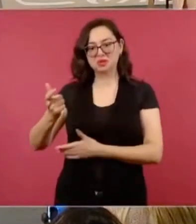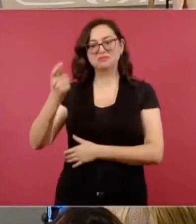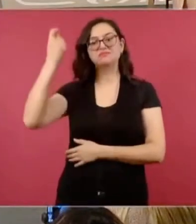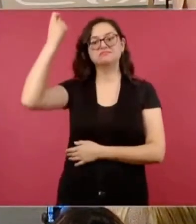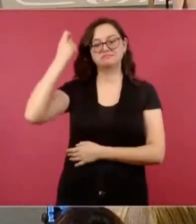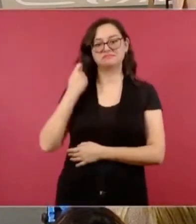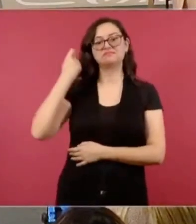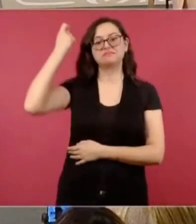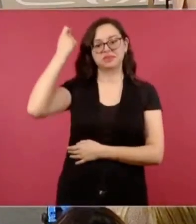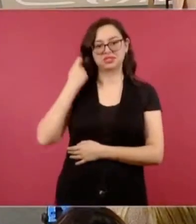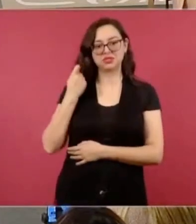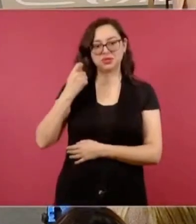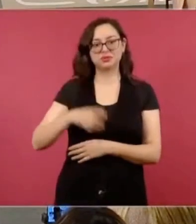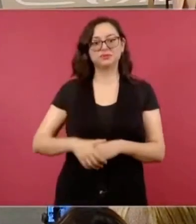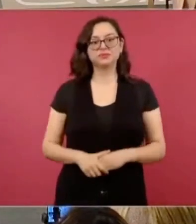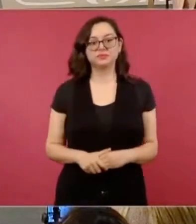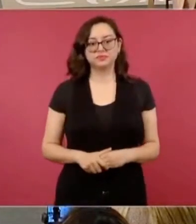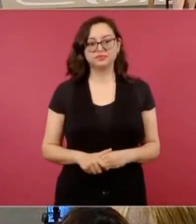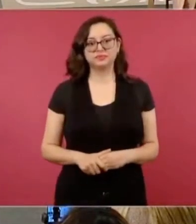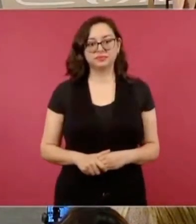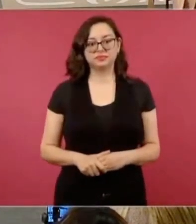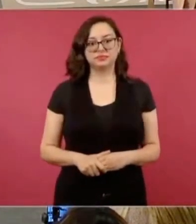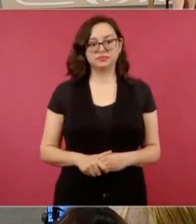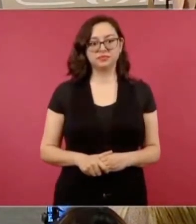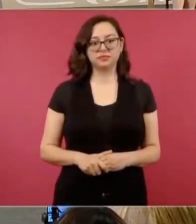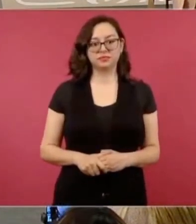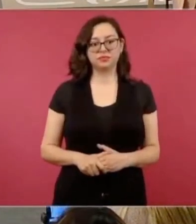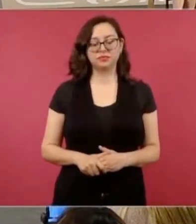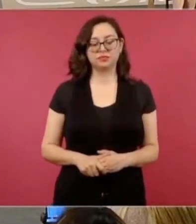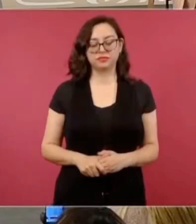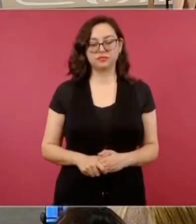Sí, deben haber otros, todos esos.